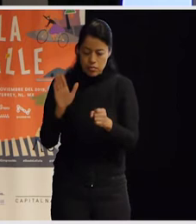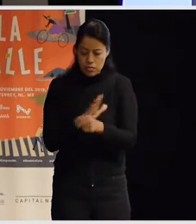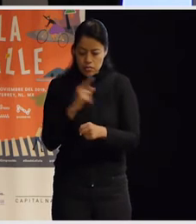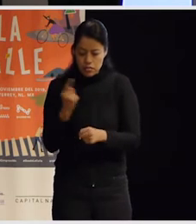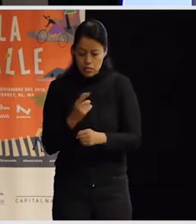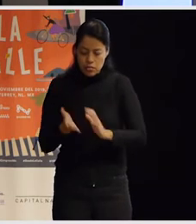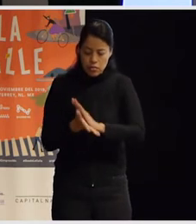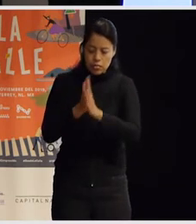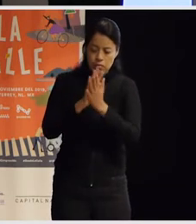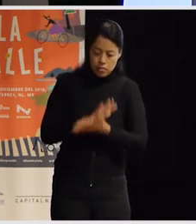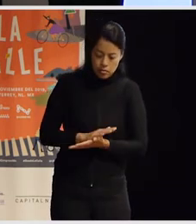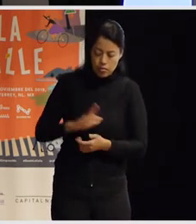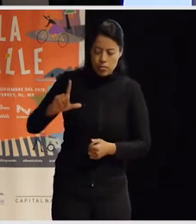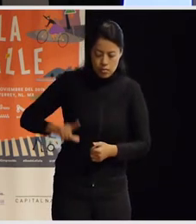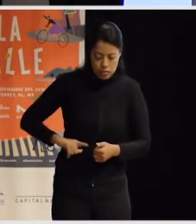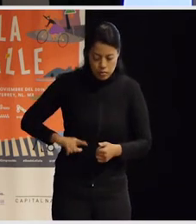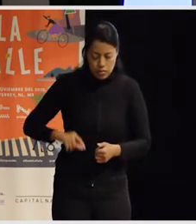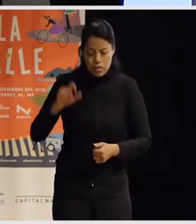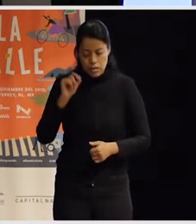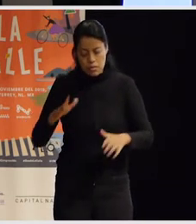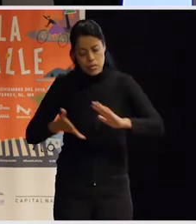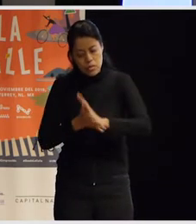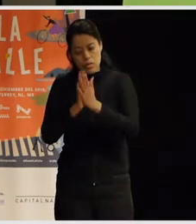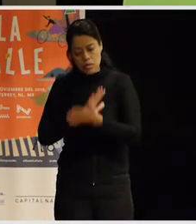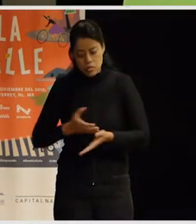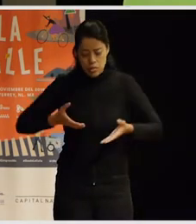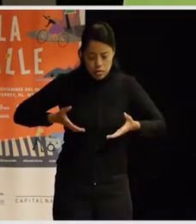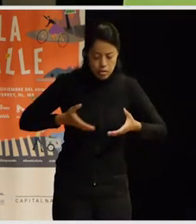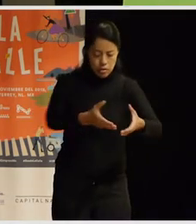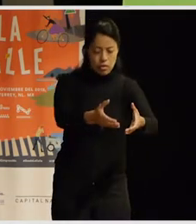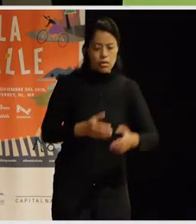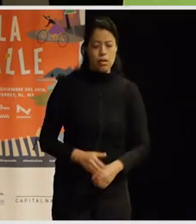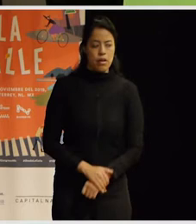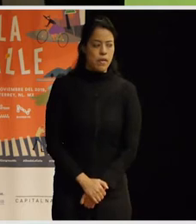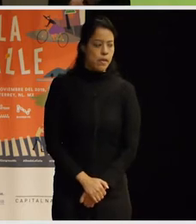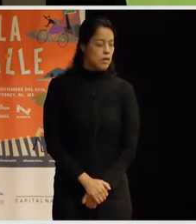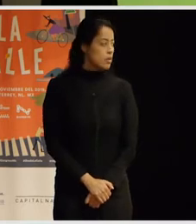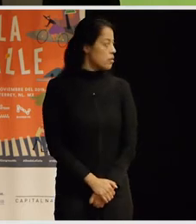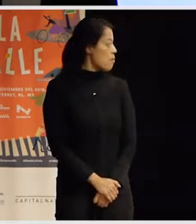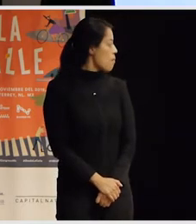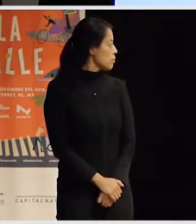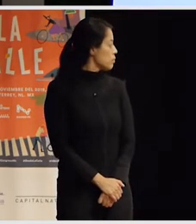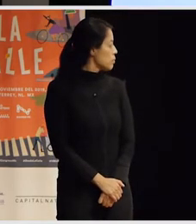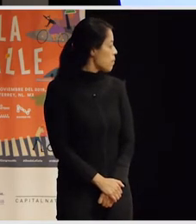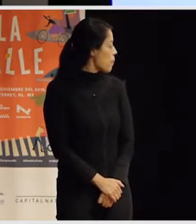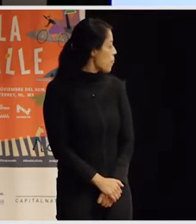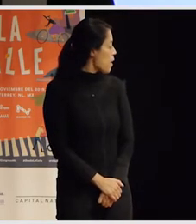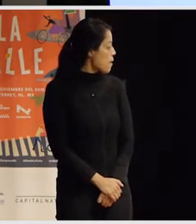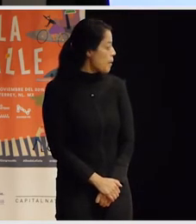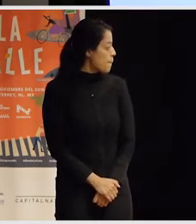haber una transformación no sólo en el gobierno también en las calles siguiente uno más